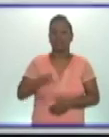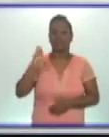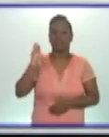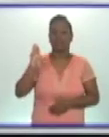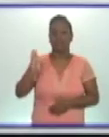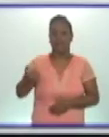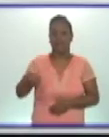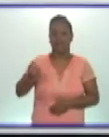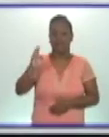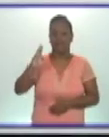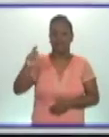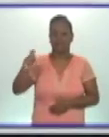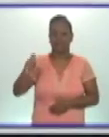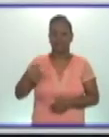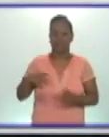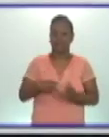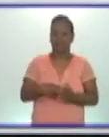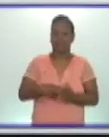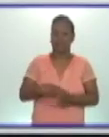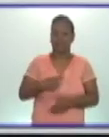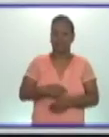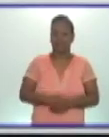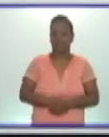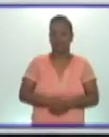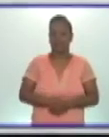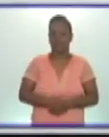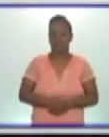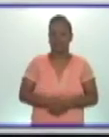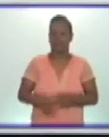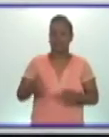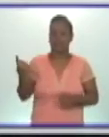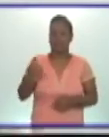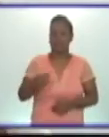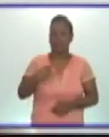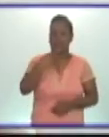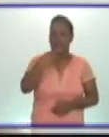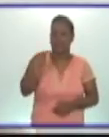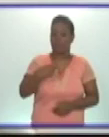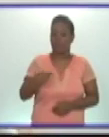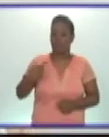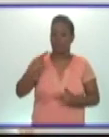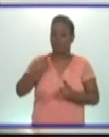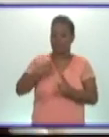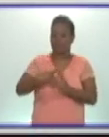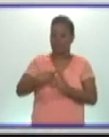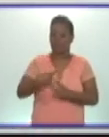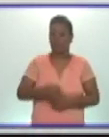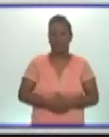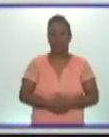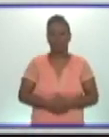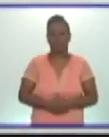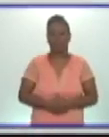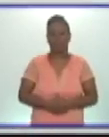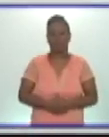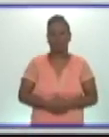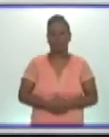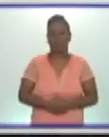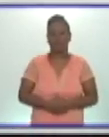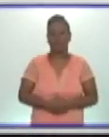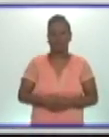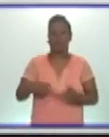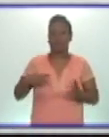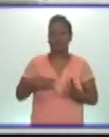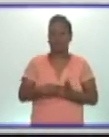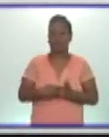y lo dividimos por el monomio. Primero aplicamos ley de signos. Menos con menos es igual a más. Dividimos ahora